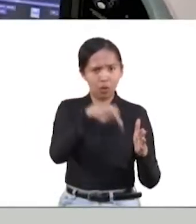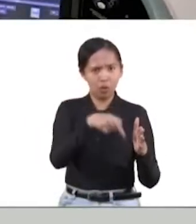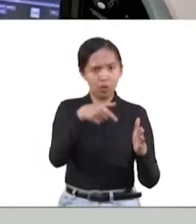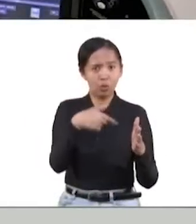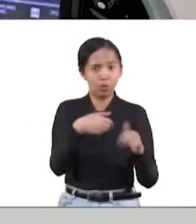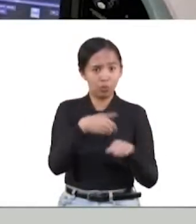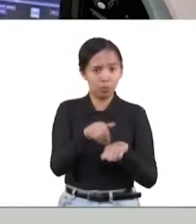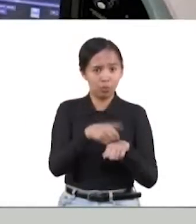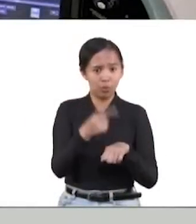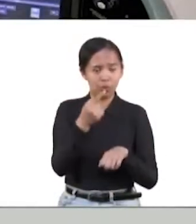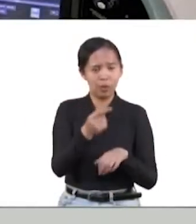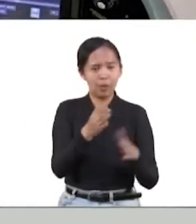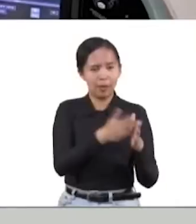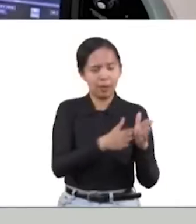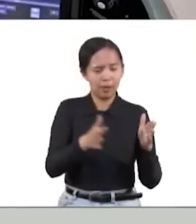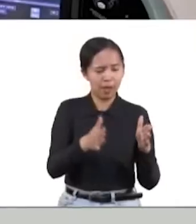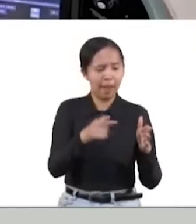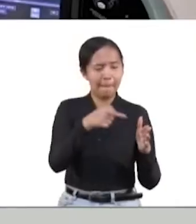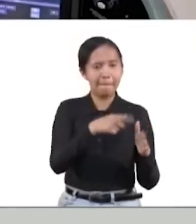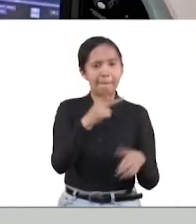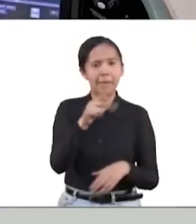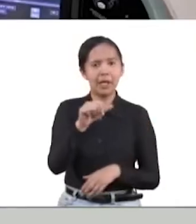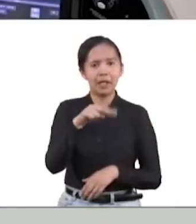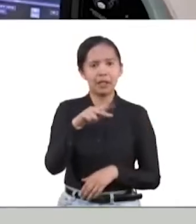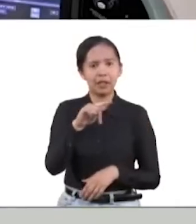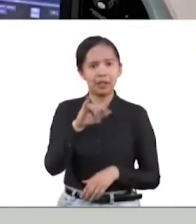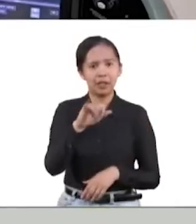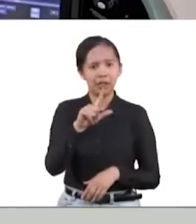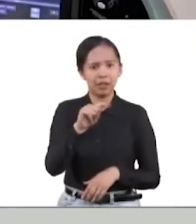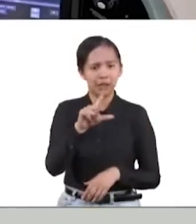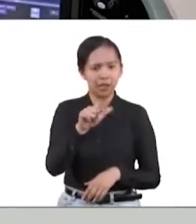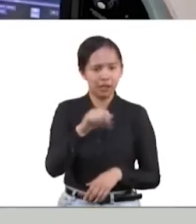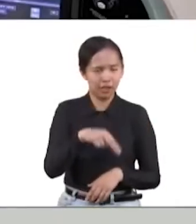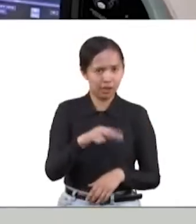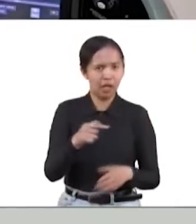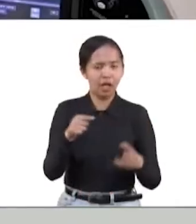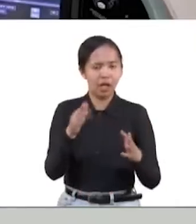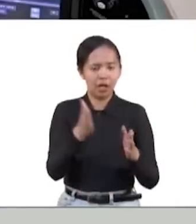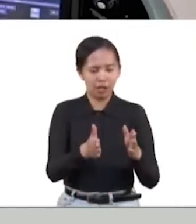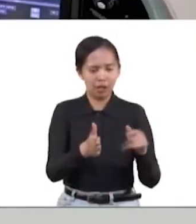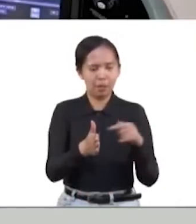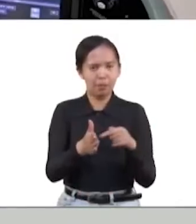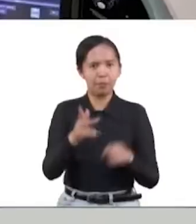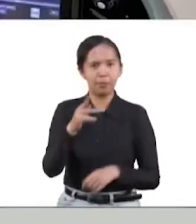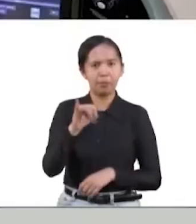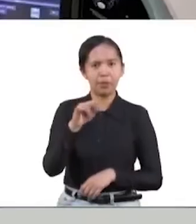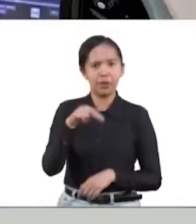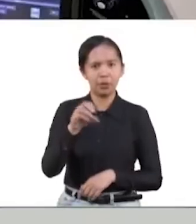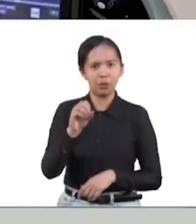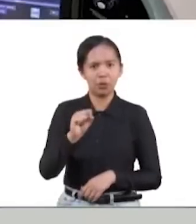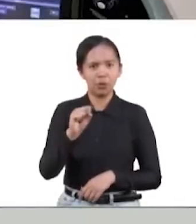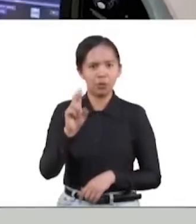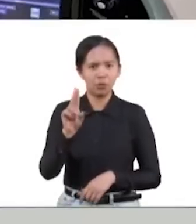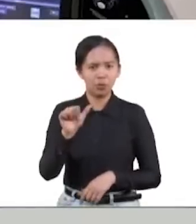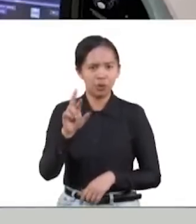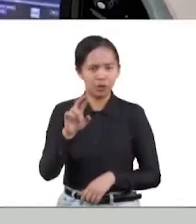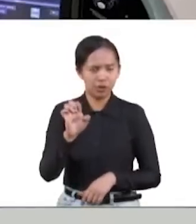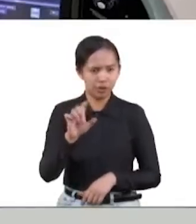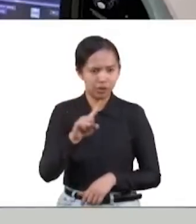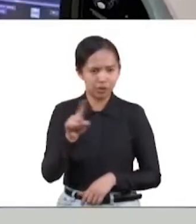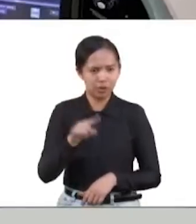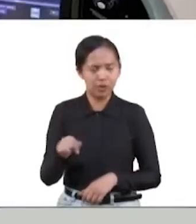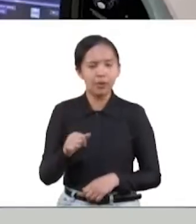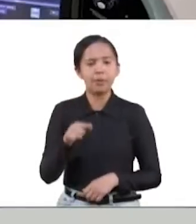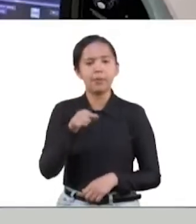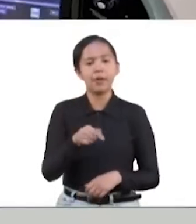que se llevará a cabo entre el tramo Pantitlán y Pino Suárez, se está en proceso de incorporación